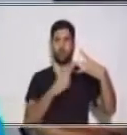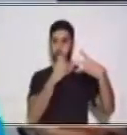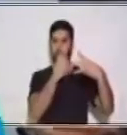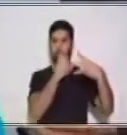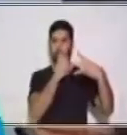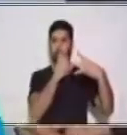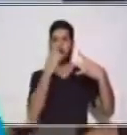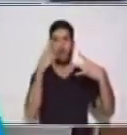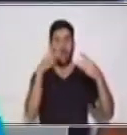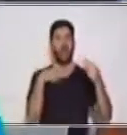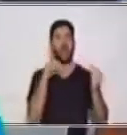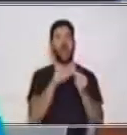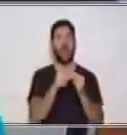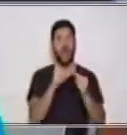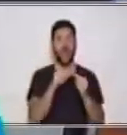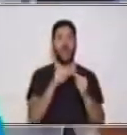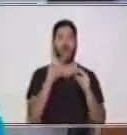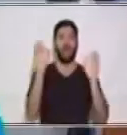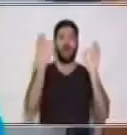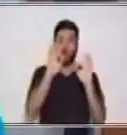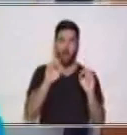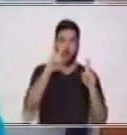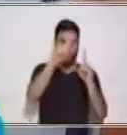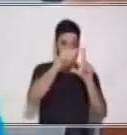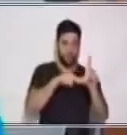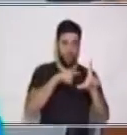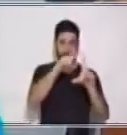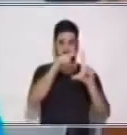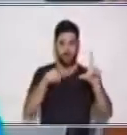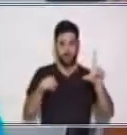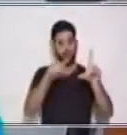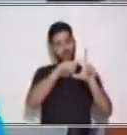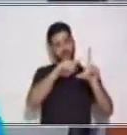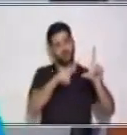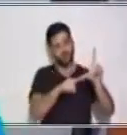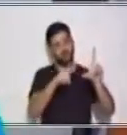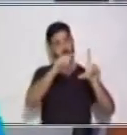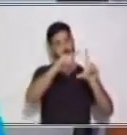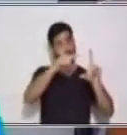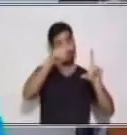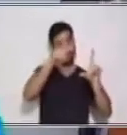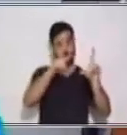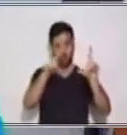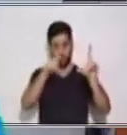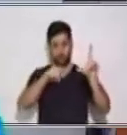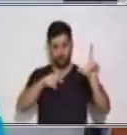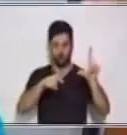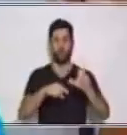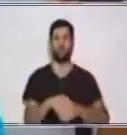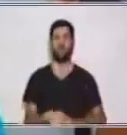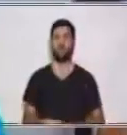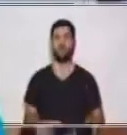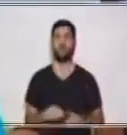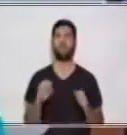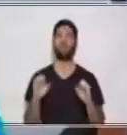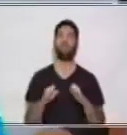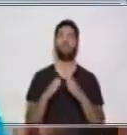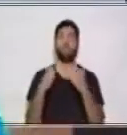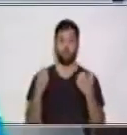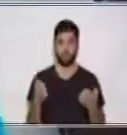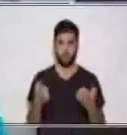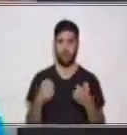para reconocer lo que son los ángulos internos de un triángulo. Entonces,